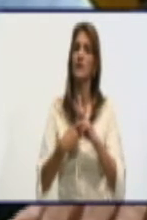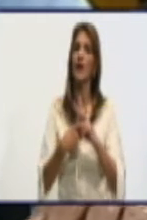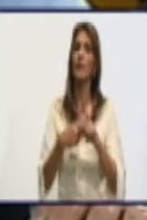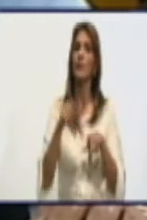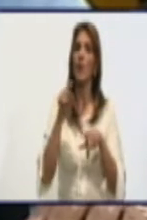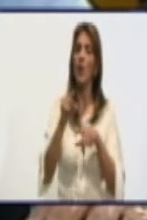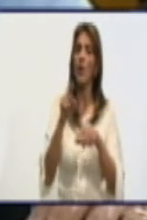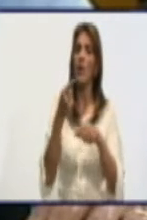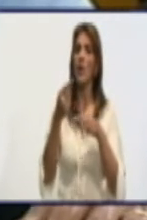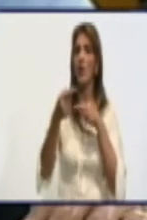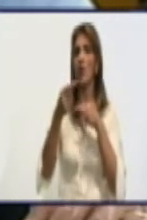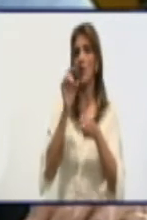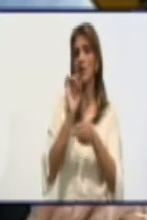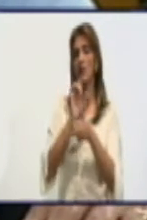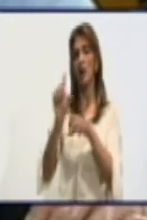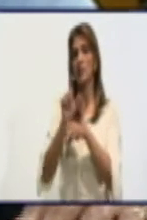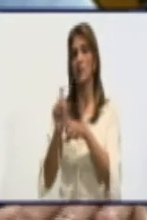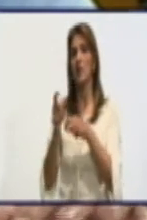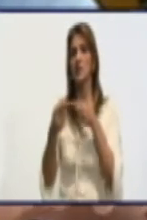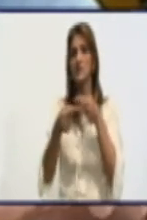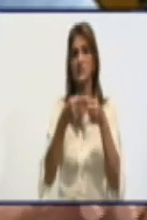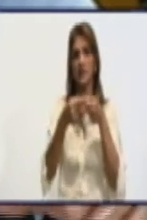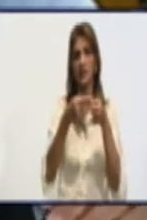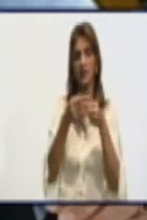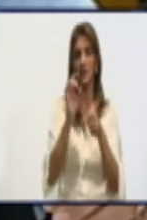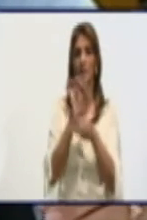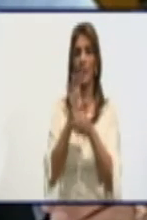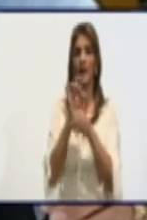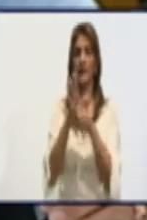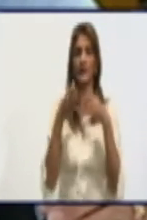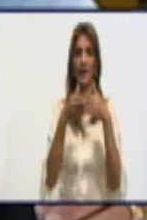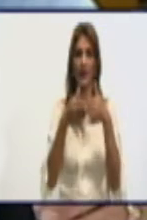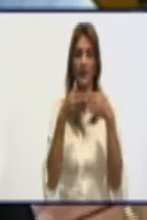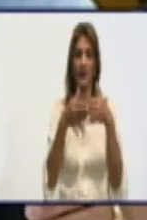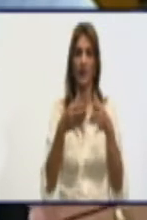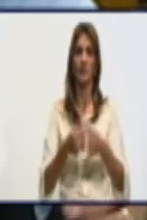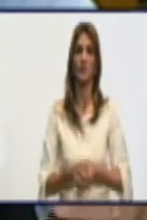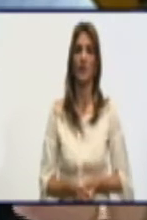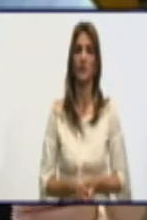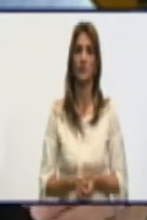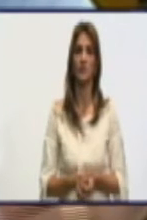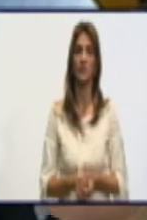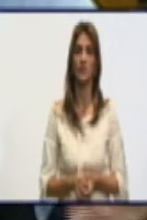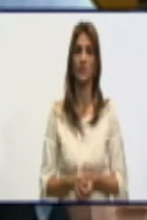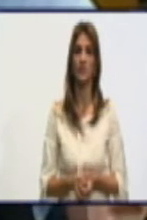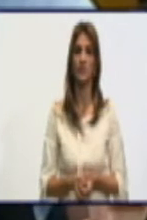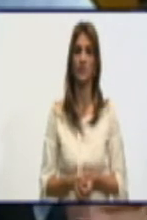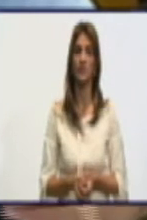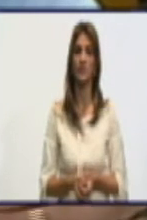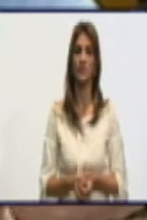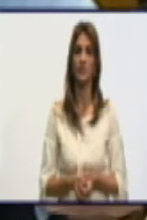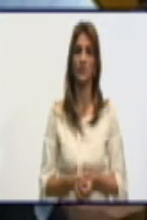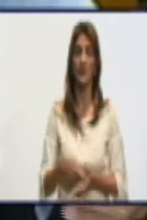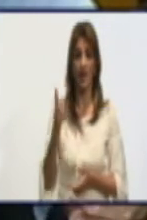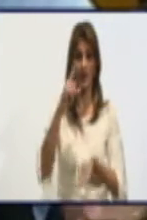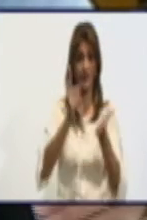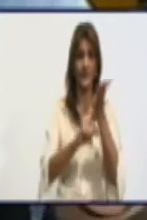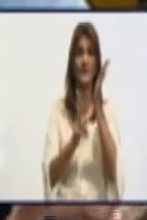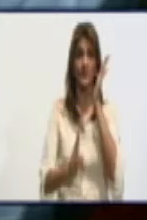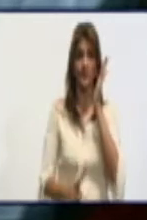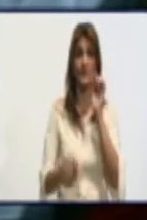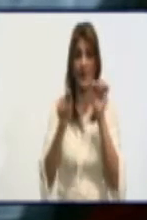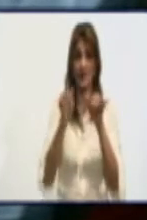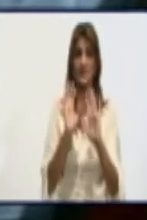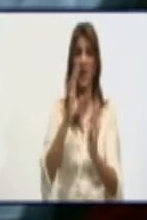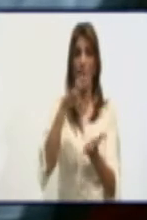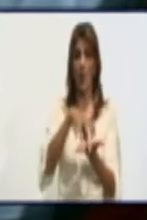del Parque Granma. Eso realmente no hubo daño, solamente fue el disparo interruptor provocado por el rayo, pero bueno, hay que trasladarse al